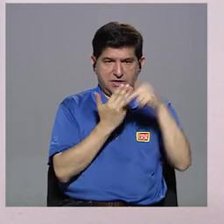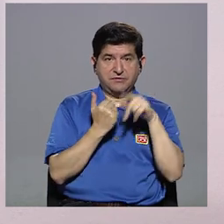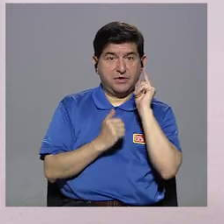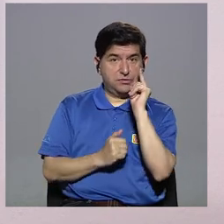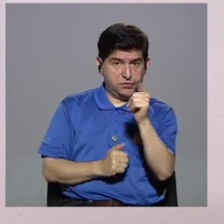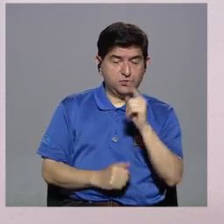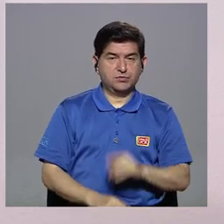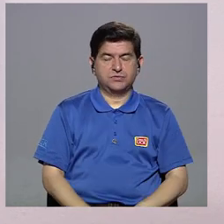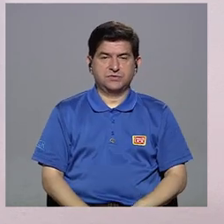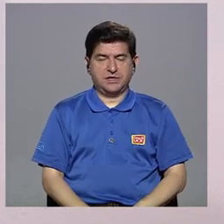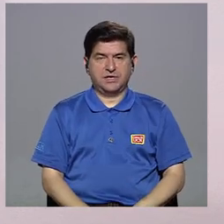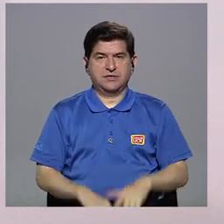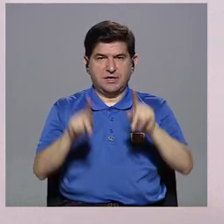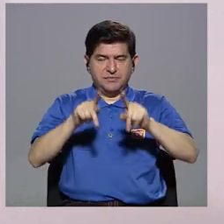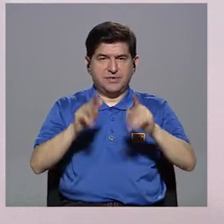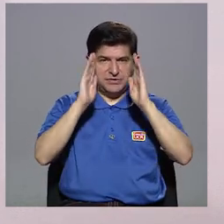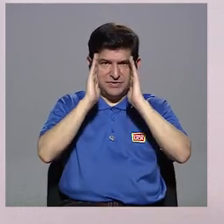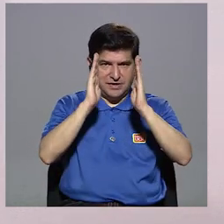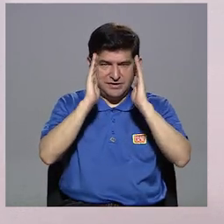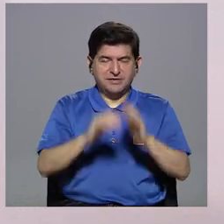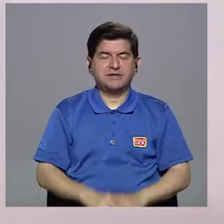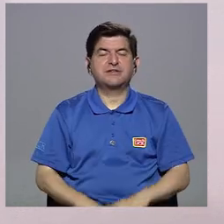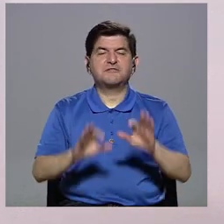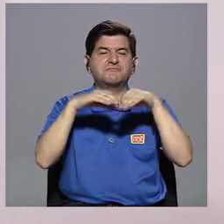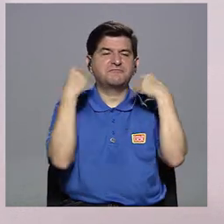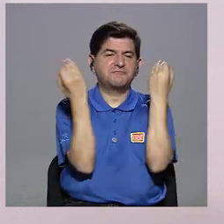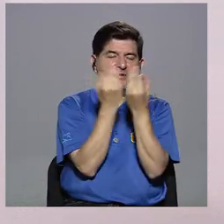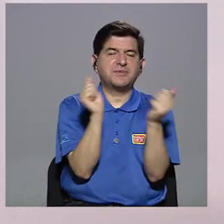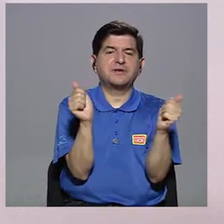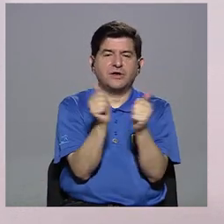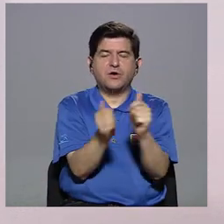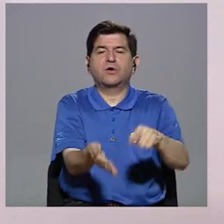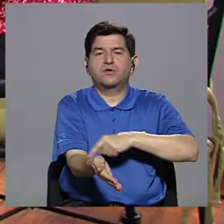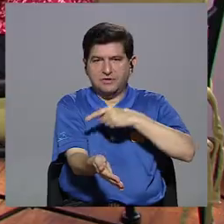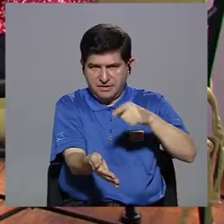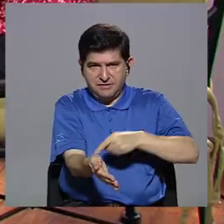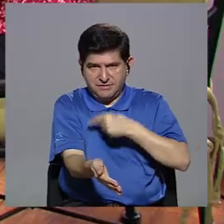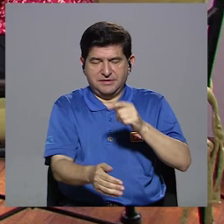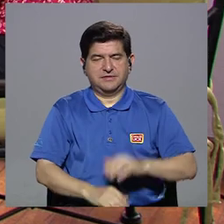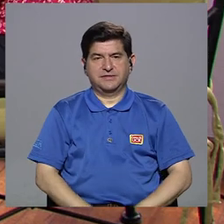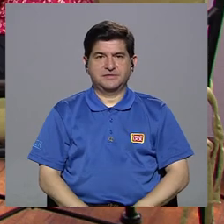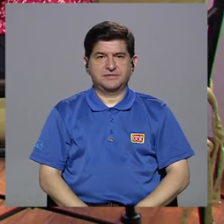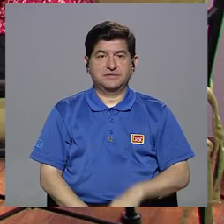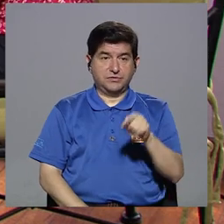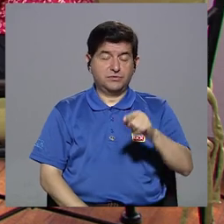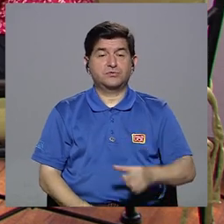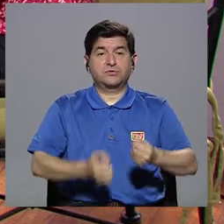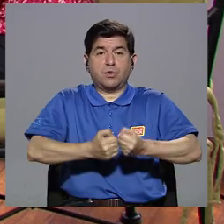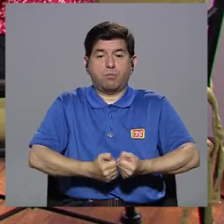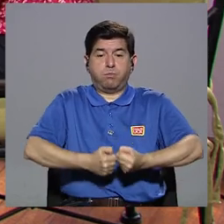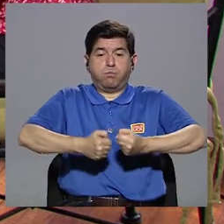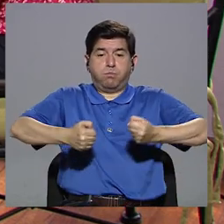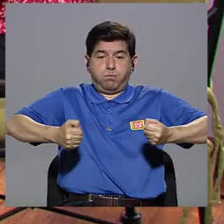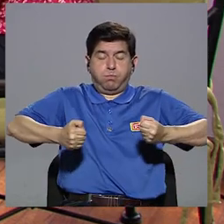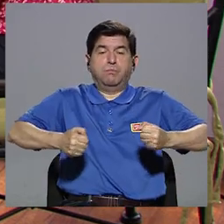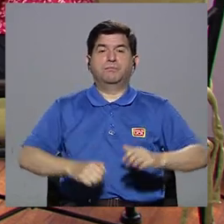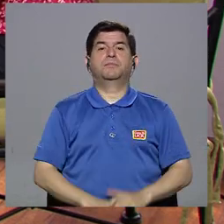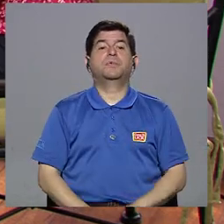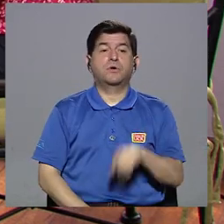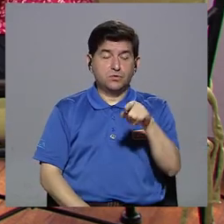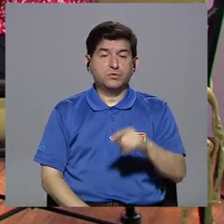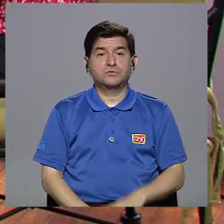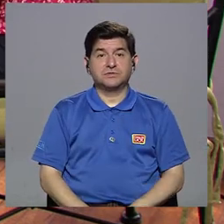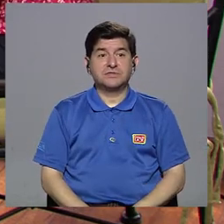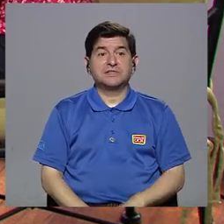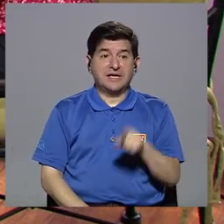si usted amigo oyente tiene familiares diabéticos y sube de peso y se